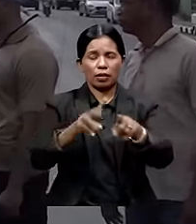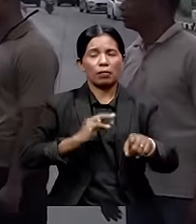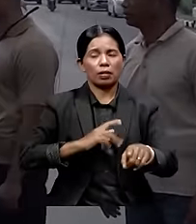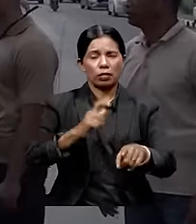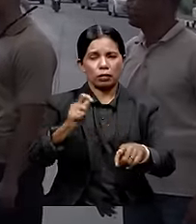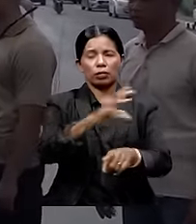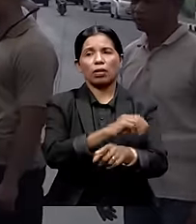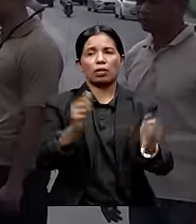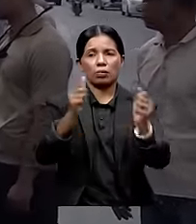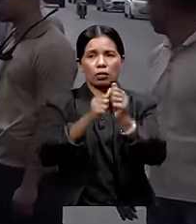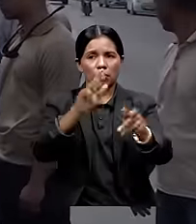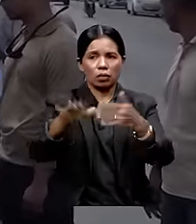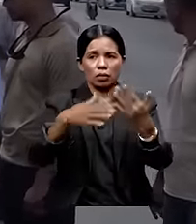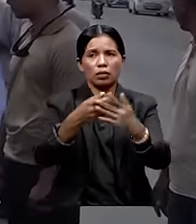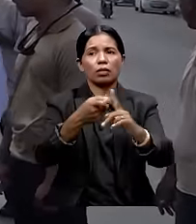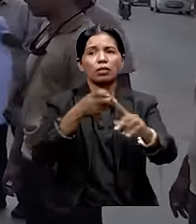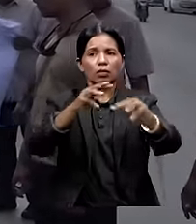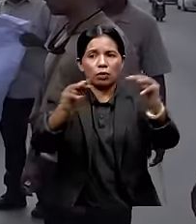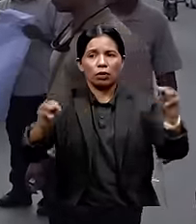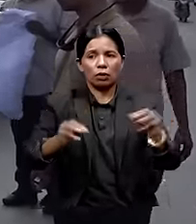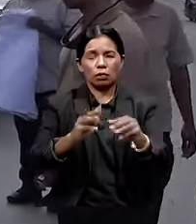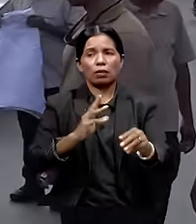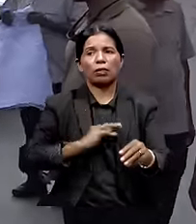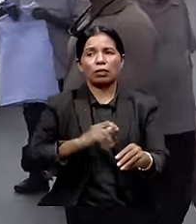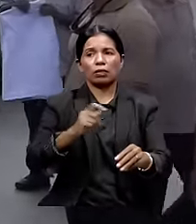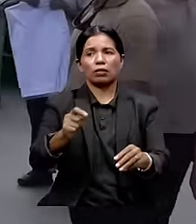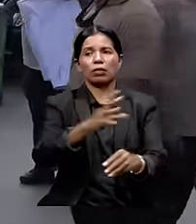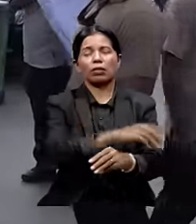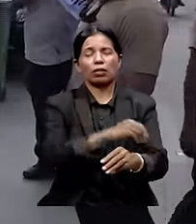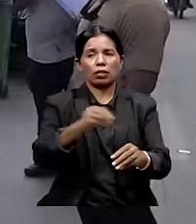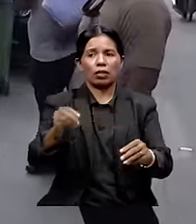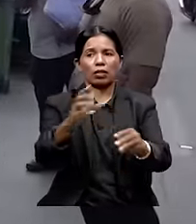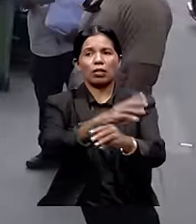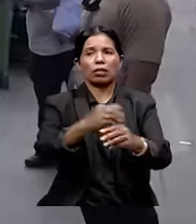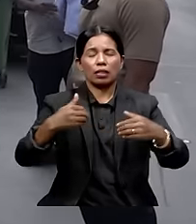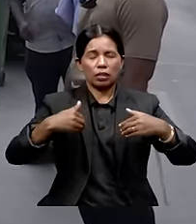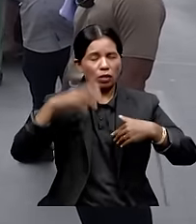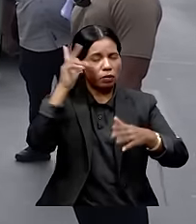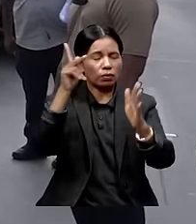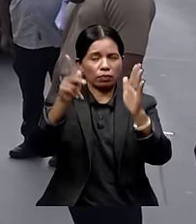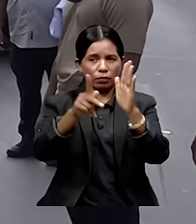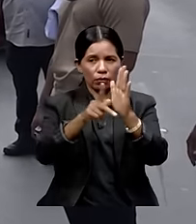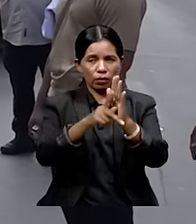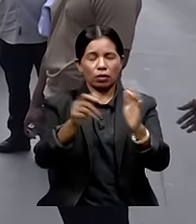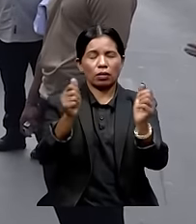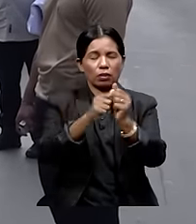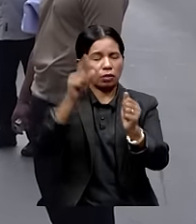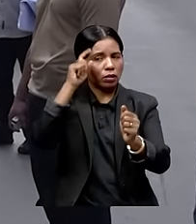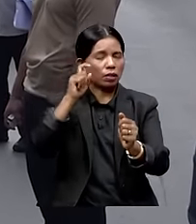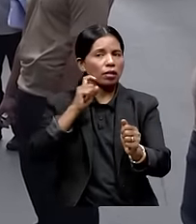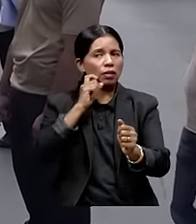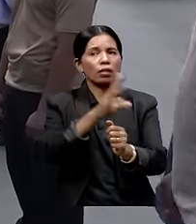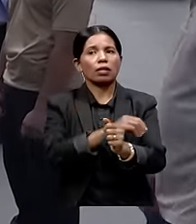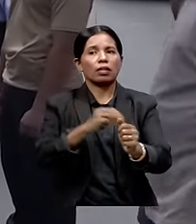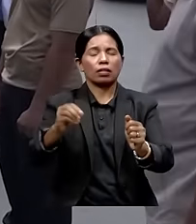Oan, Hamutu Kosarani Sira Husi Municipio Manatutu, Dada Panfleto Nebe Ia Imazen Papa Francisco Hoshanana Guzmaunian,